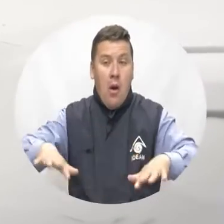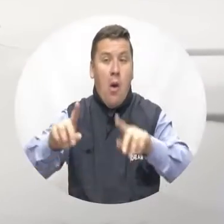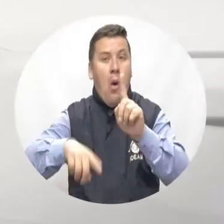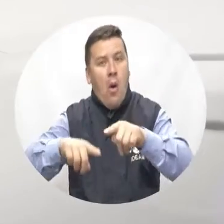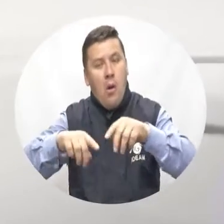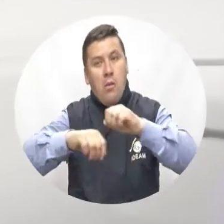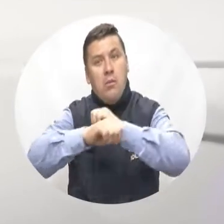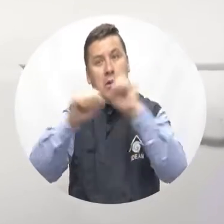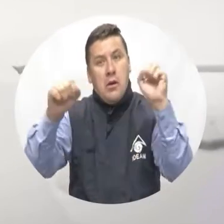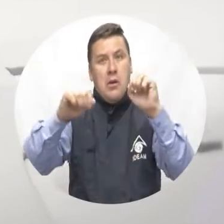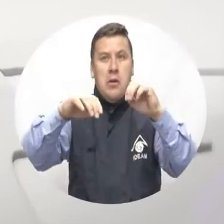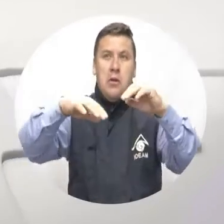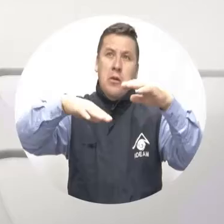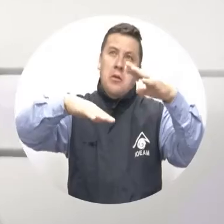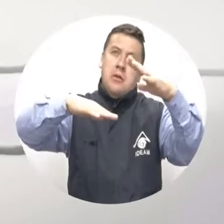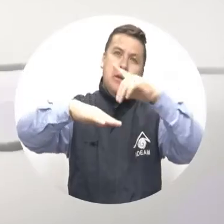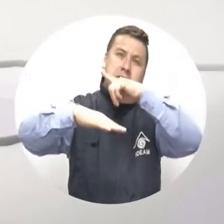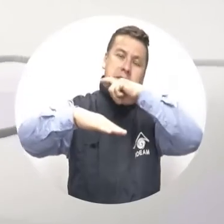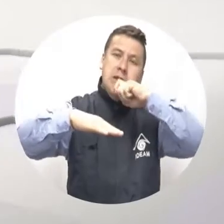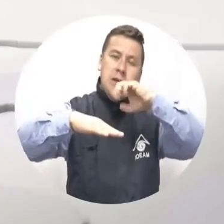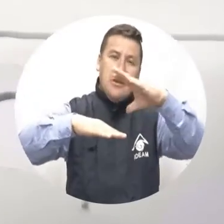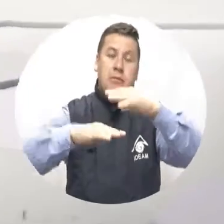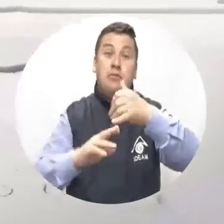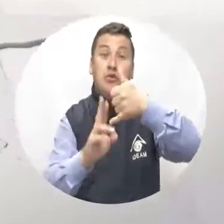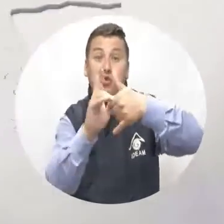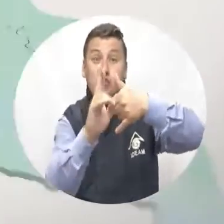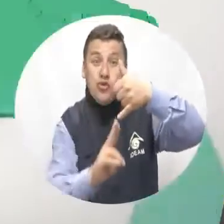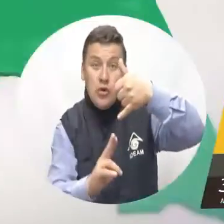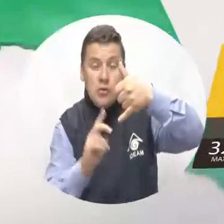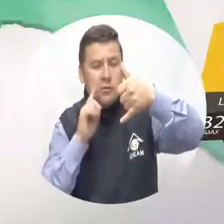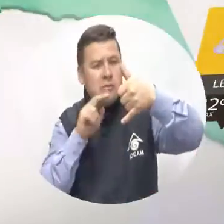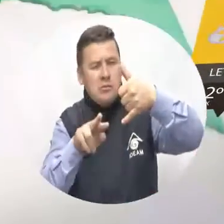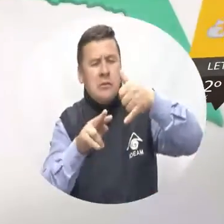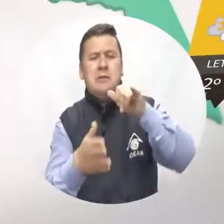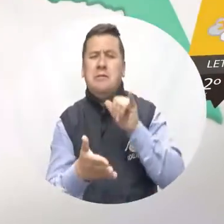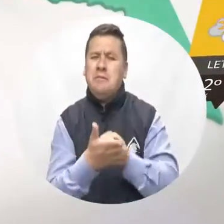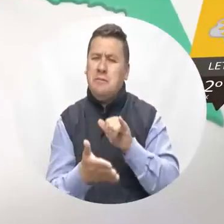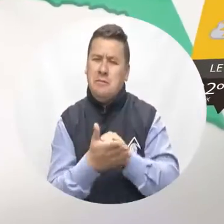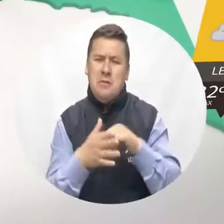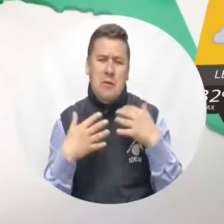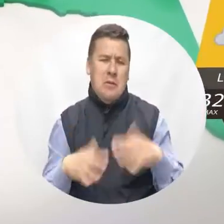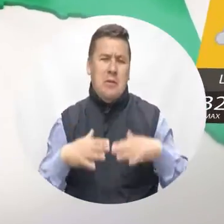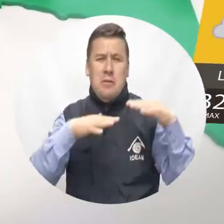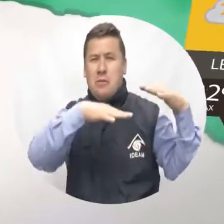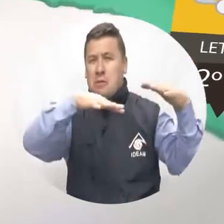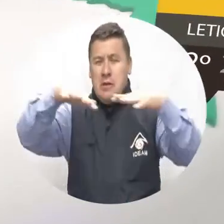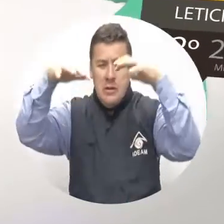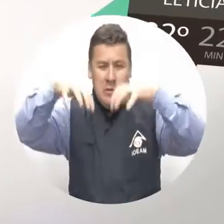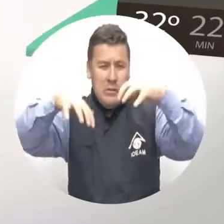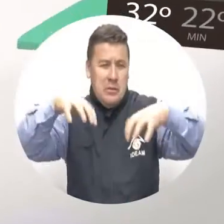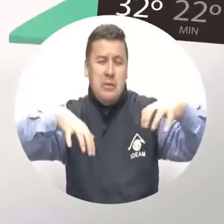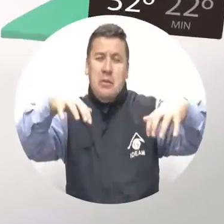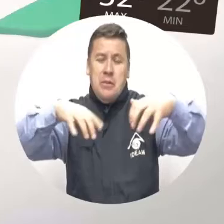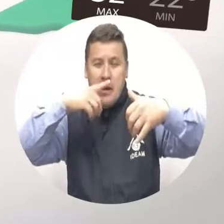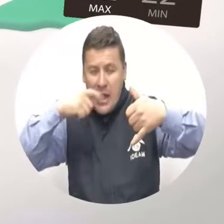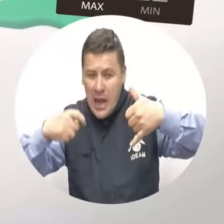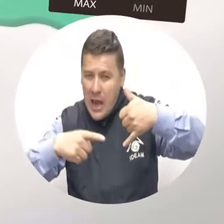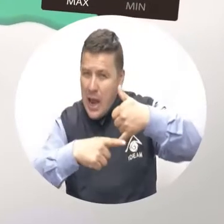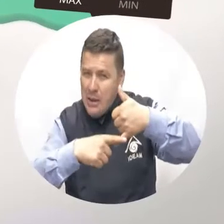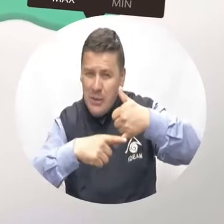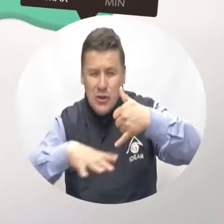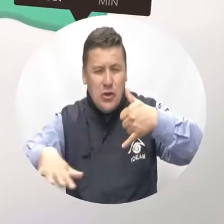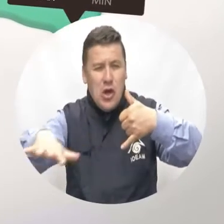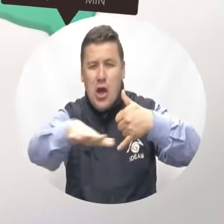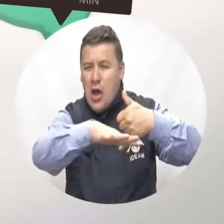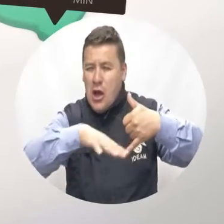que en el resto del área habrá una mañana de condición seca. Al sur de Colombia persisten las lluvias con cielos encapotados en la mayor parte de